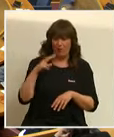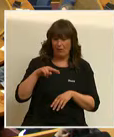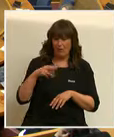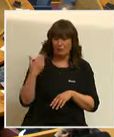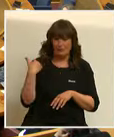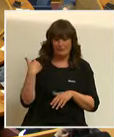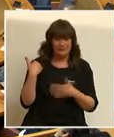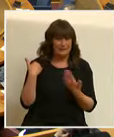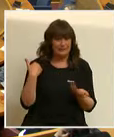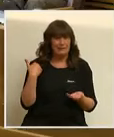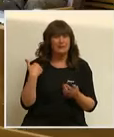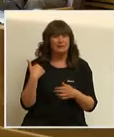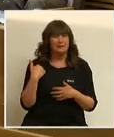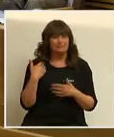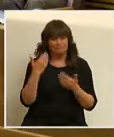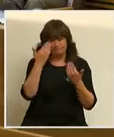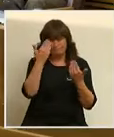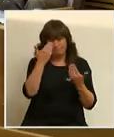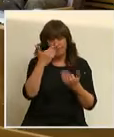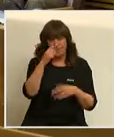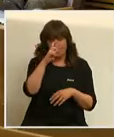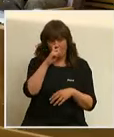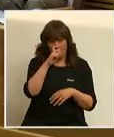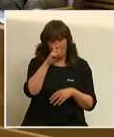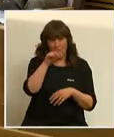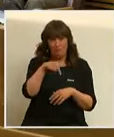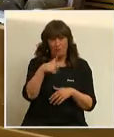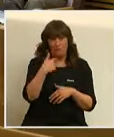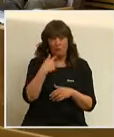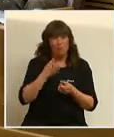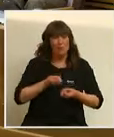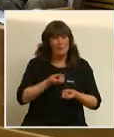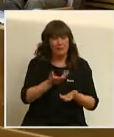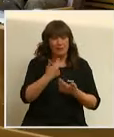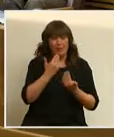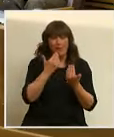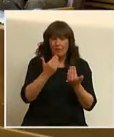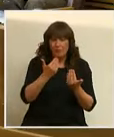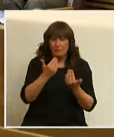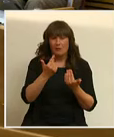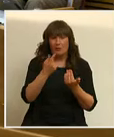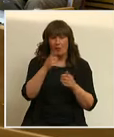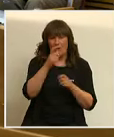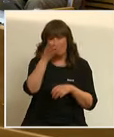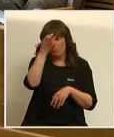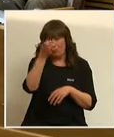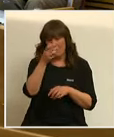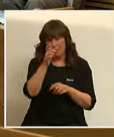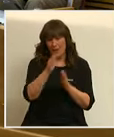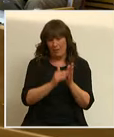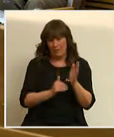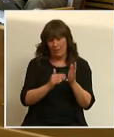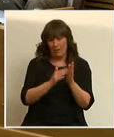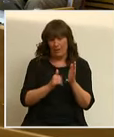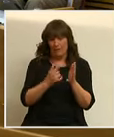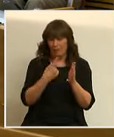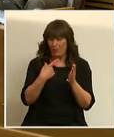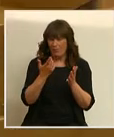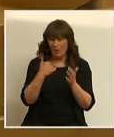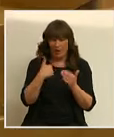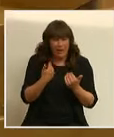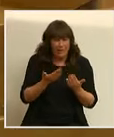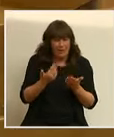2 meses y un mensaje de agradecimiento al pueblo valenciano por la gran muestra de solidaridad que pudimos ver en esos duros